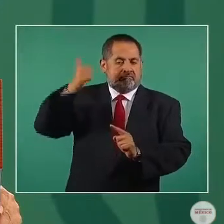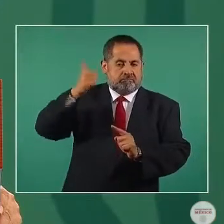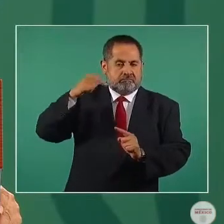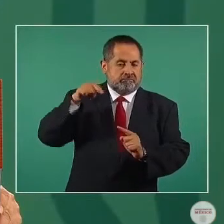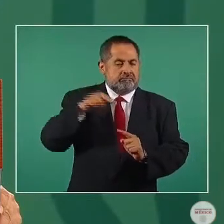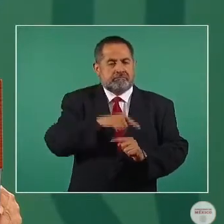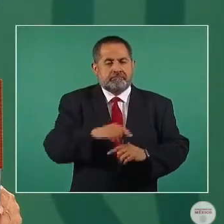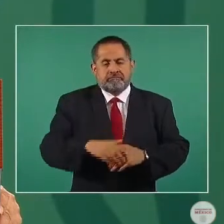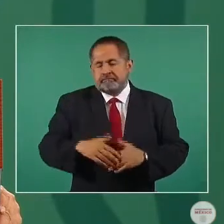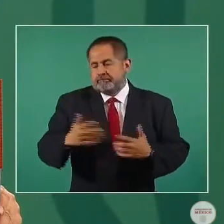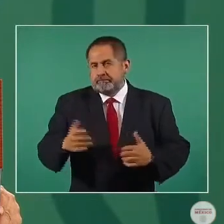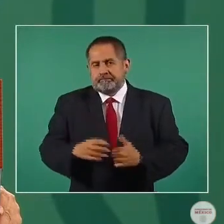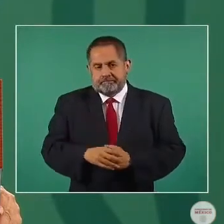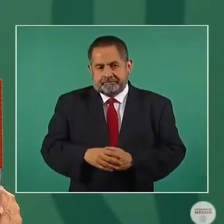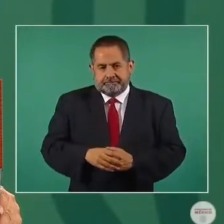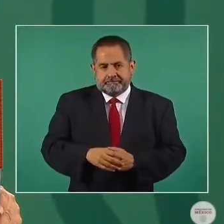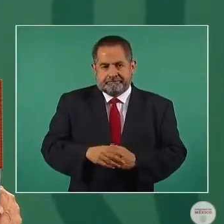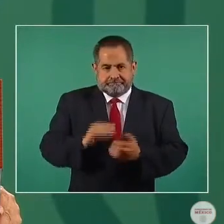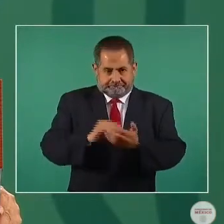Bueno, para seguir